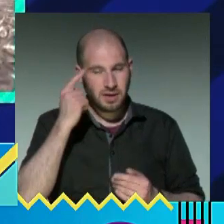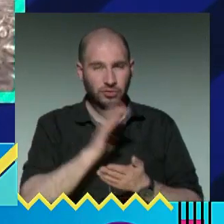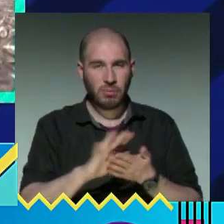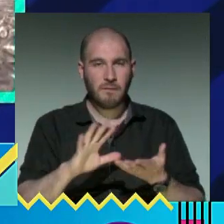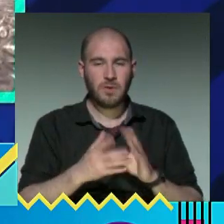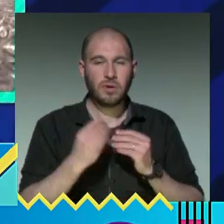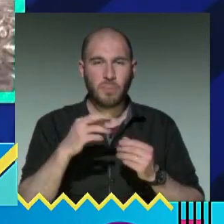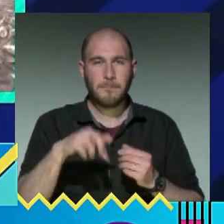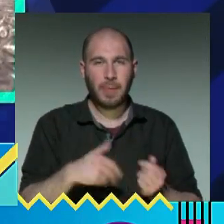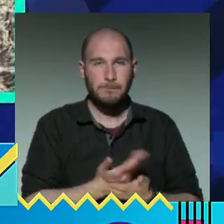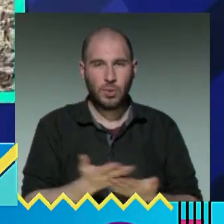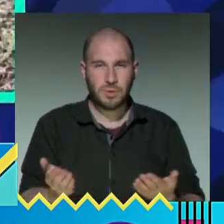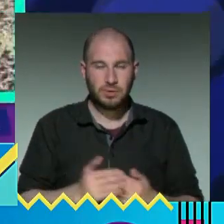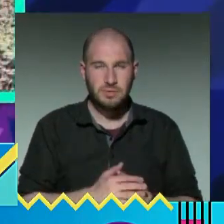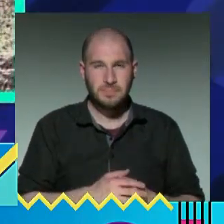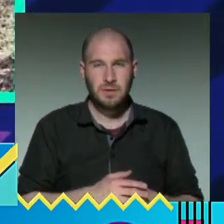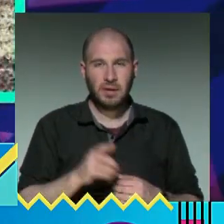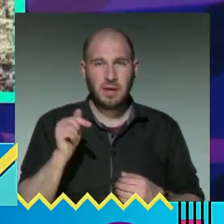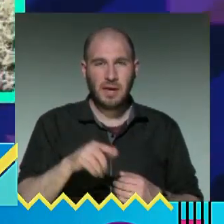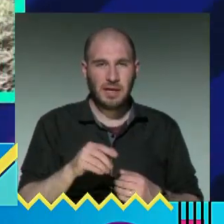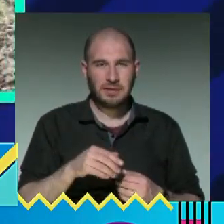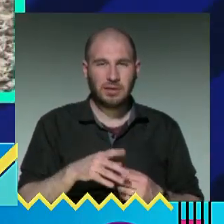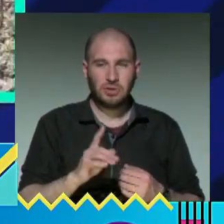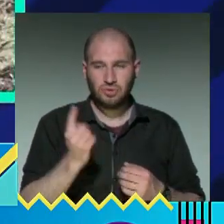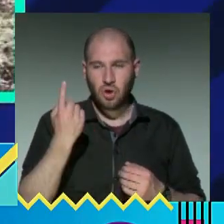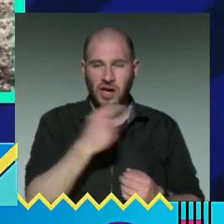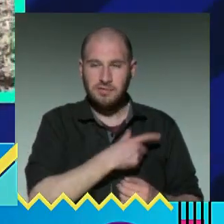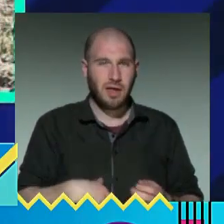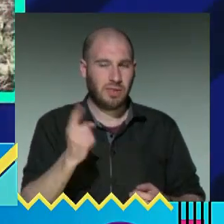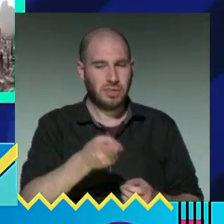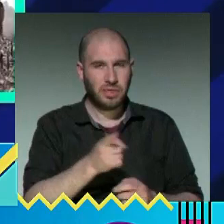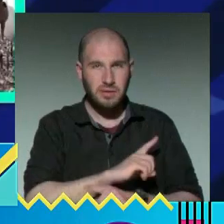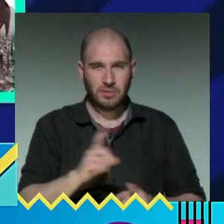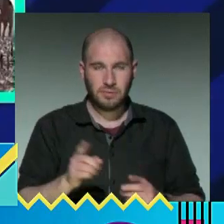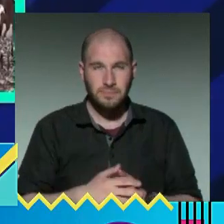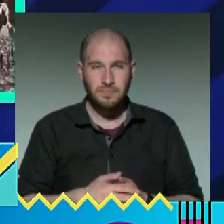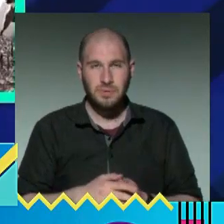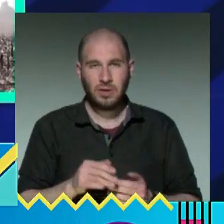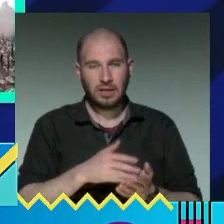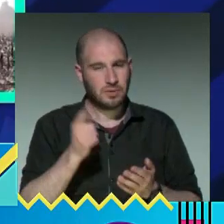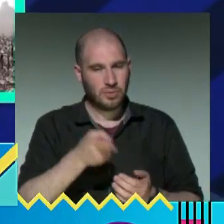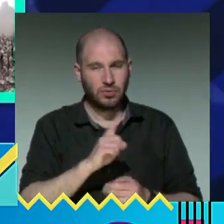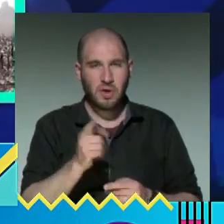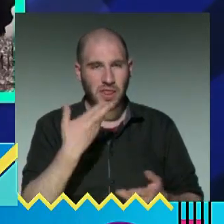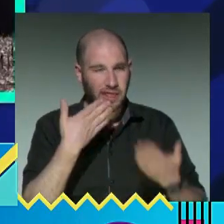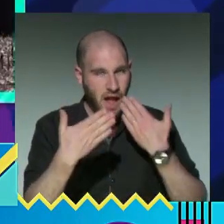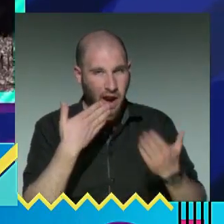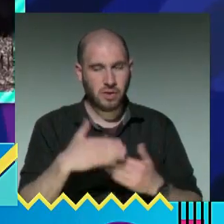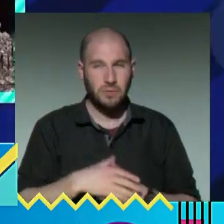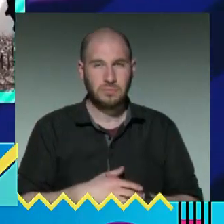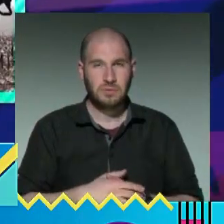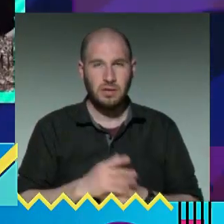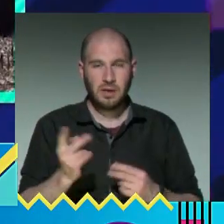se formula la política pública, que ya no es unidireccional, desde el Estado vemos el territorio, sino en un diálogo, en una